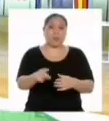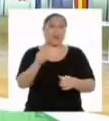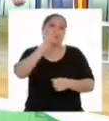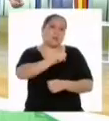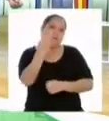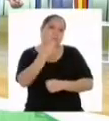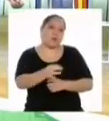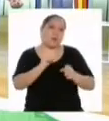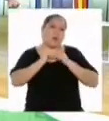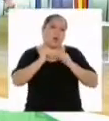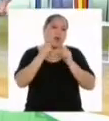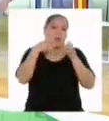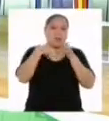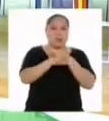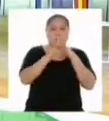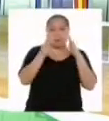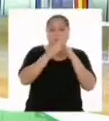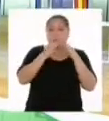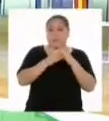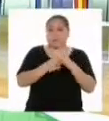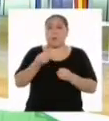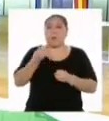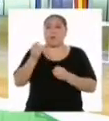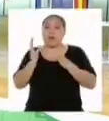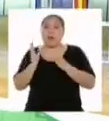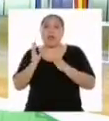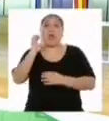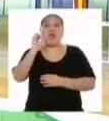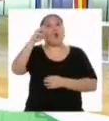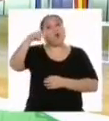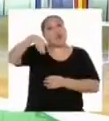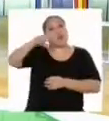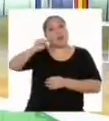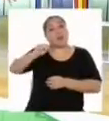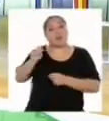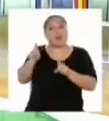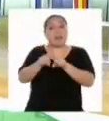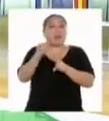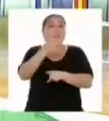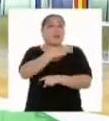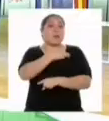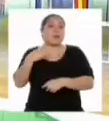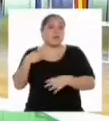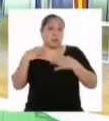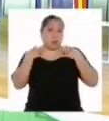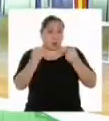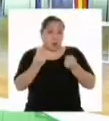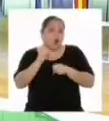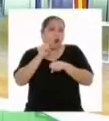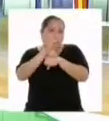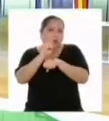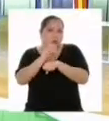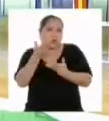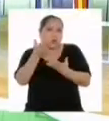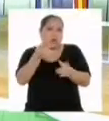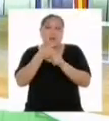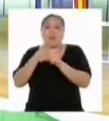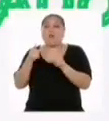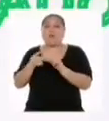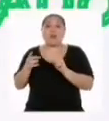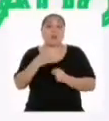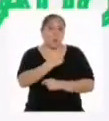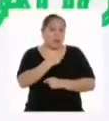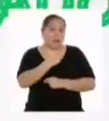hacer ejercicio físico en casa, pues la Organización Mundial de la Salud y el Ministerio de Salud lo recomiendan para las distintas